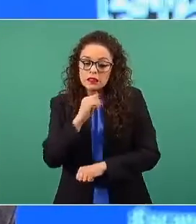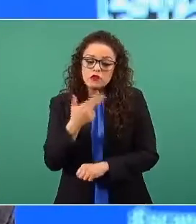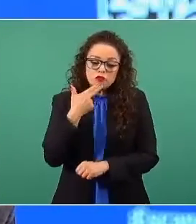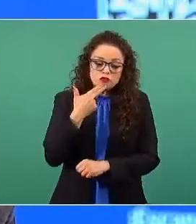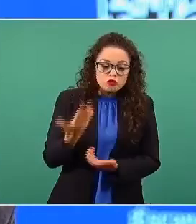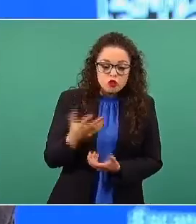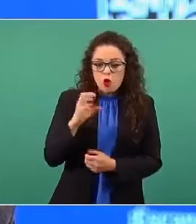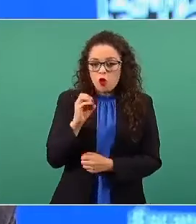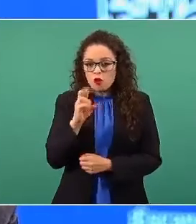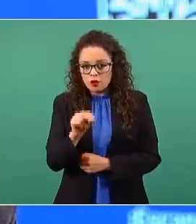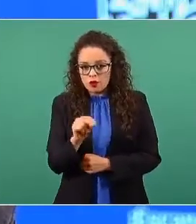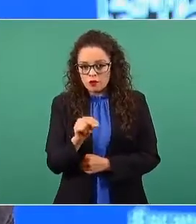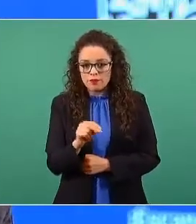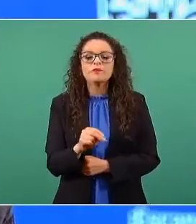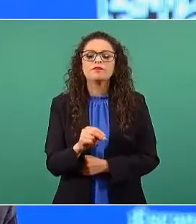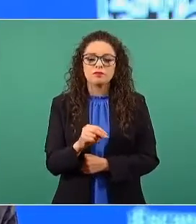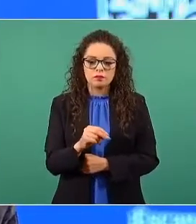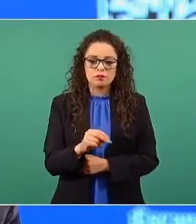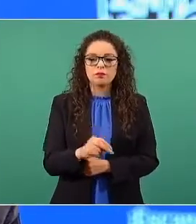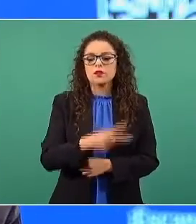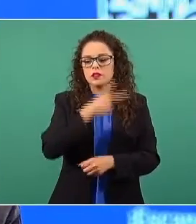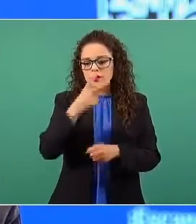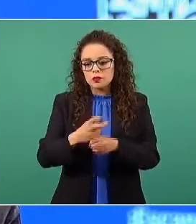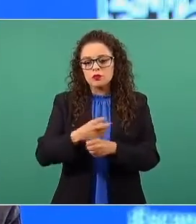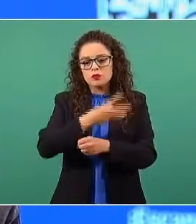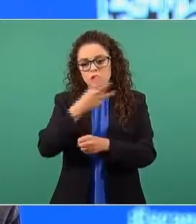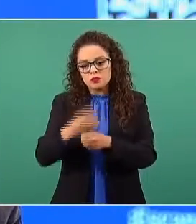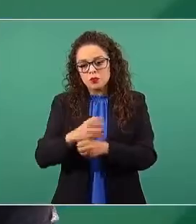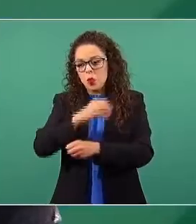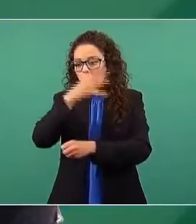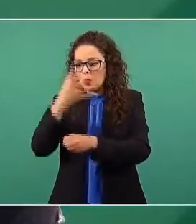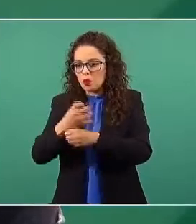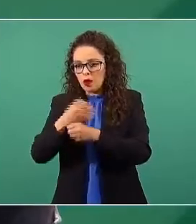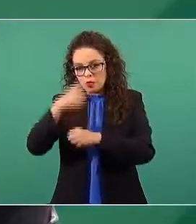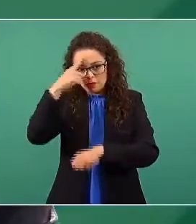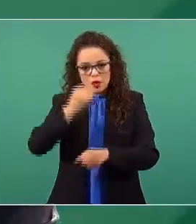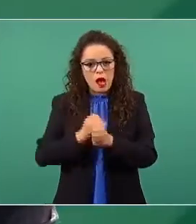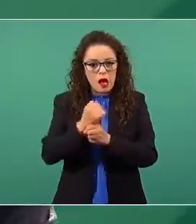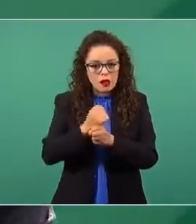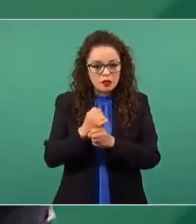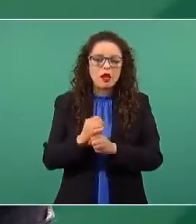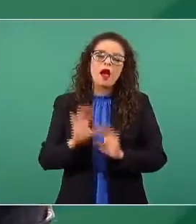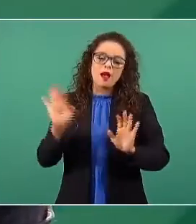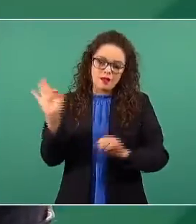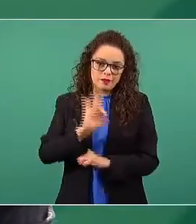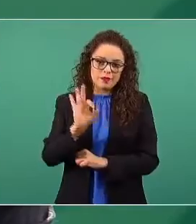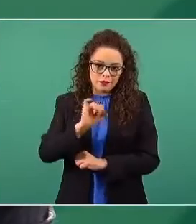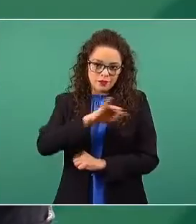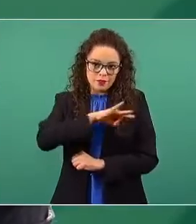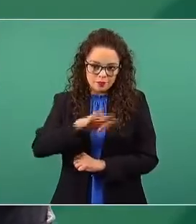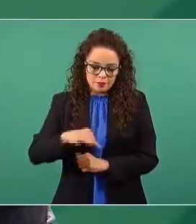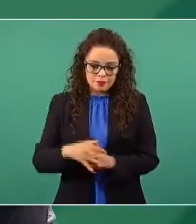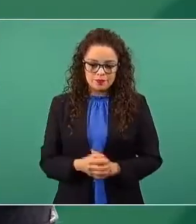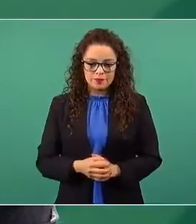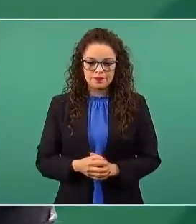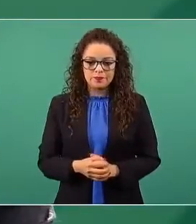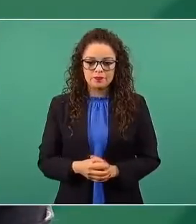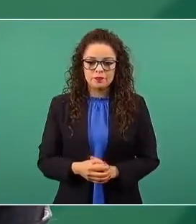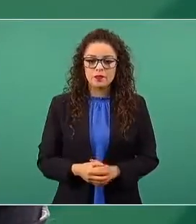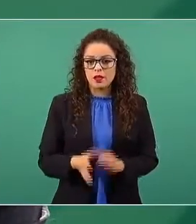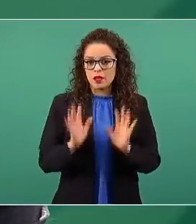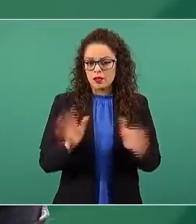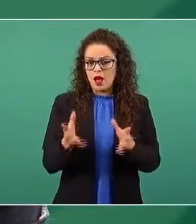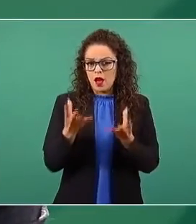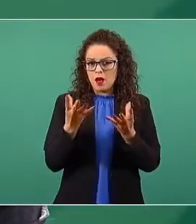en segundas o terceras o cuartas rondas de investigación. Y varias de las vacunas ya han